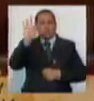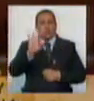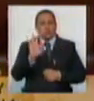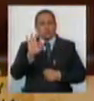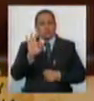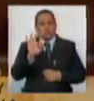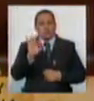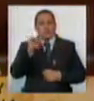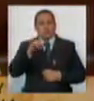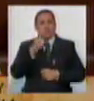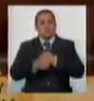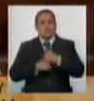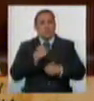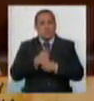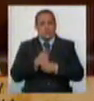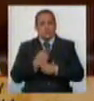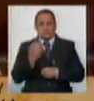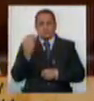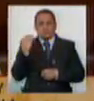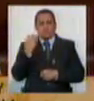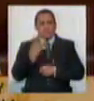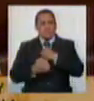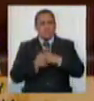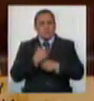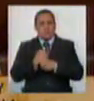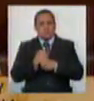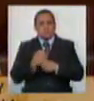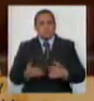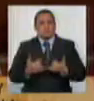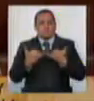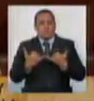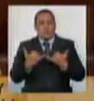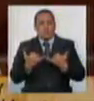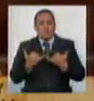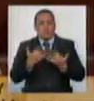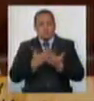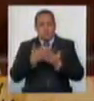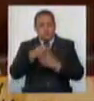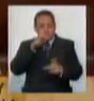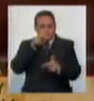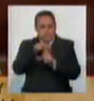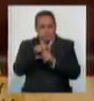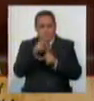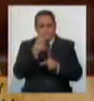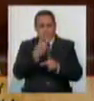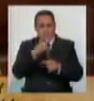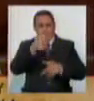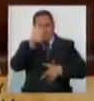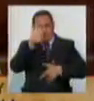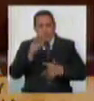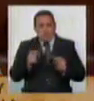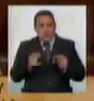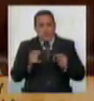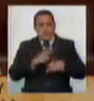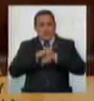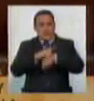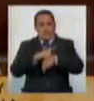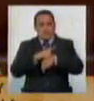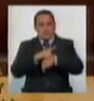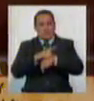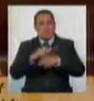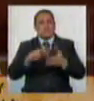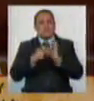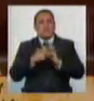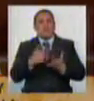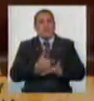64.31% en los últimos 4 años. Ahora detectamos el cáncer en estadios tempranos, lo que